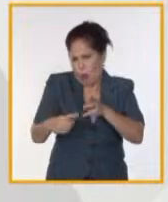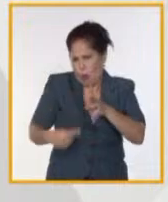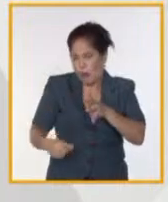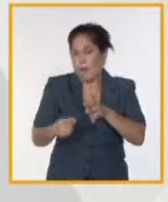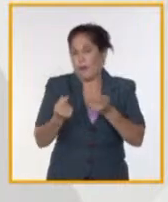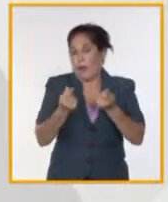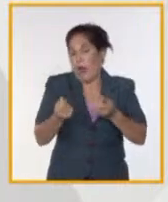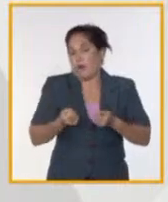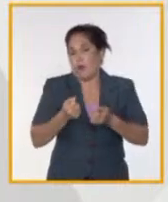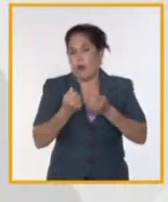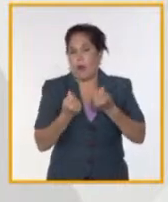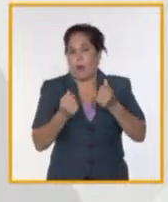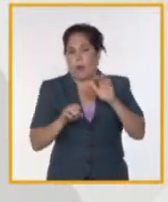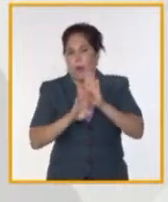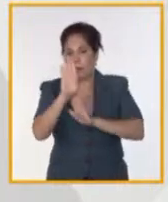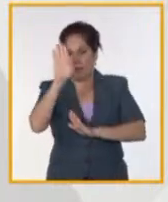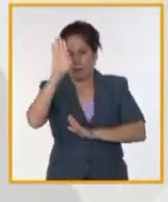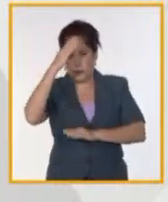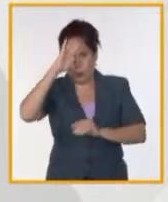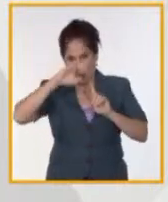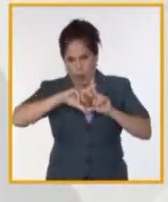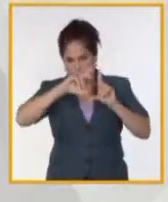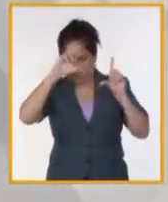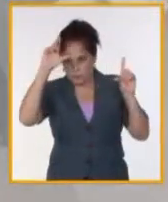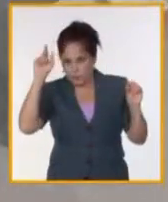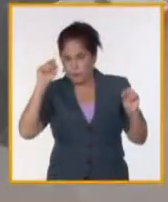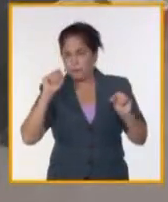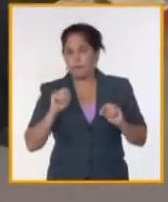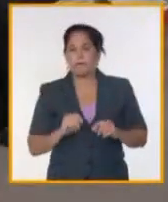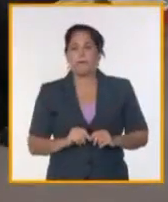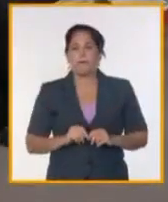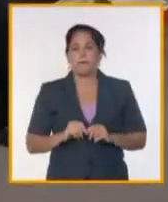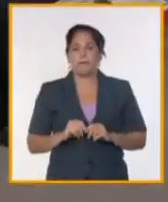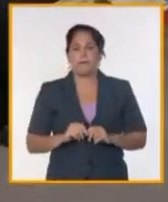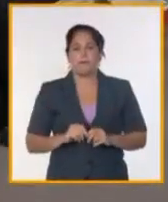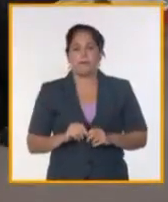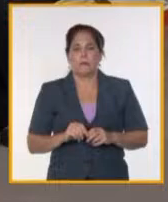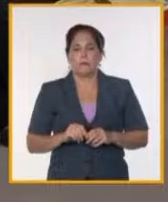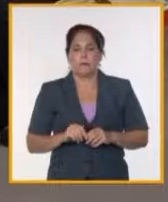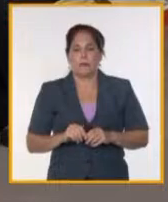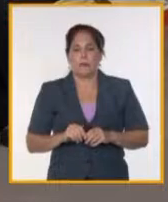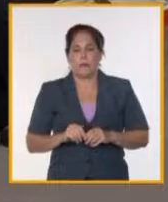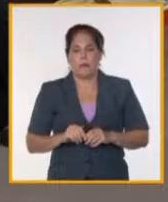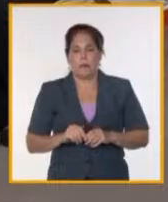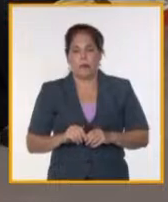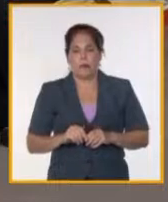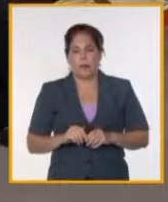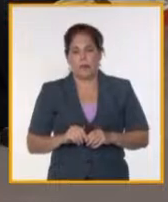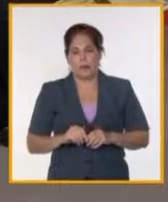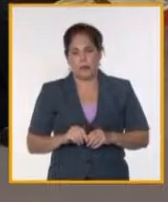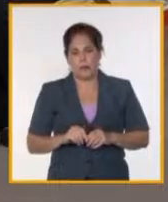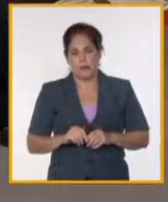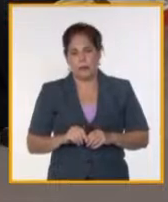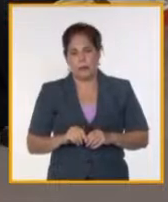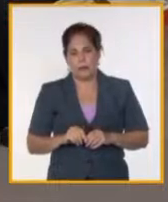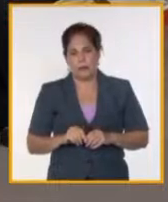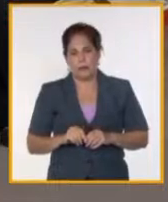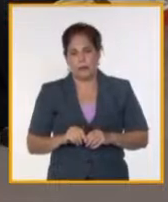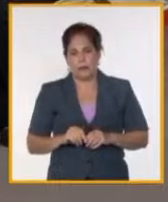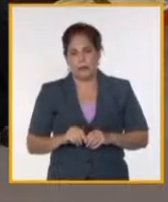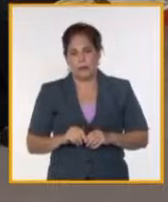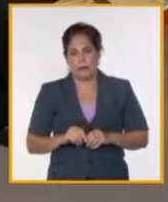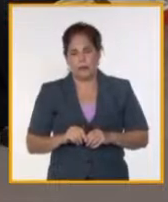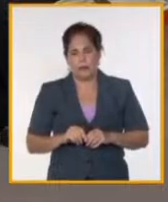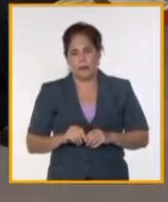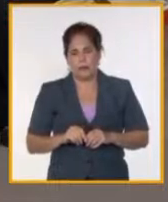economía y al desarrollo del país de una forma muy, vamos a llamarle, muy activa,